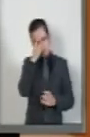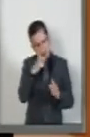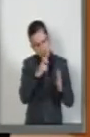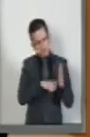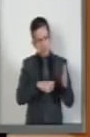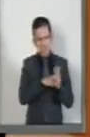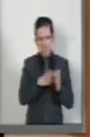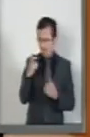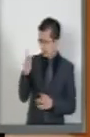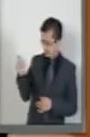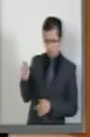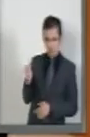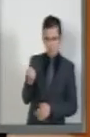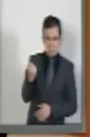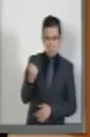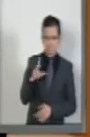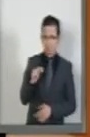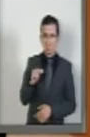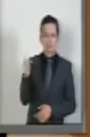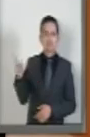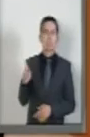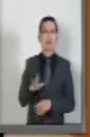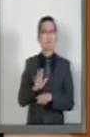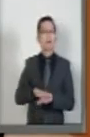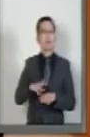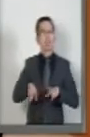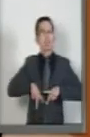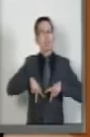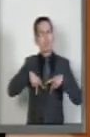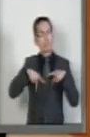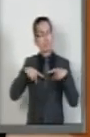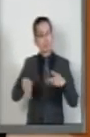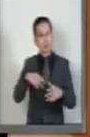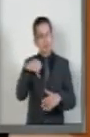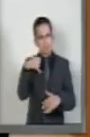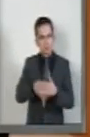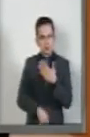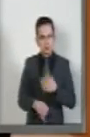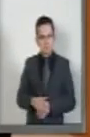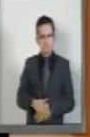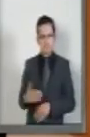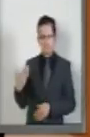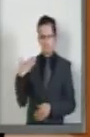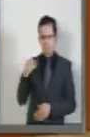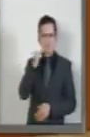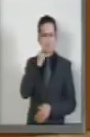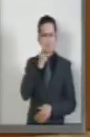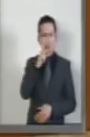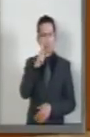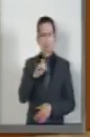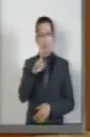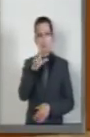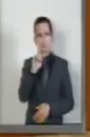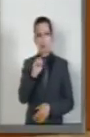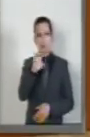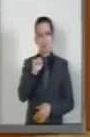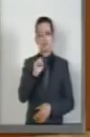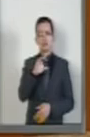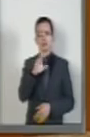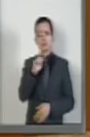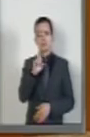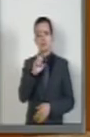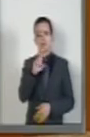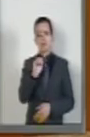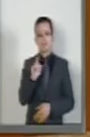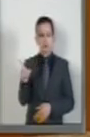fortaleza, sino de su profunda debilidad. Aquí decía el senador Pablo Escudero y habló de